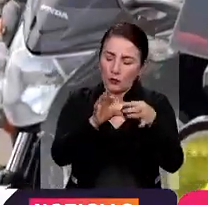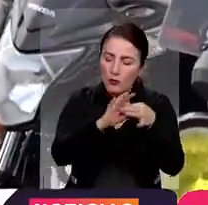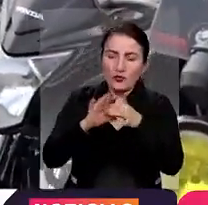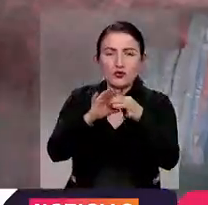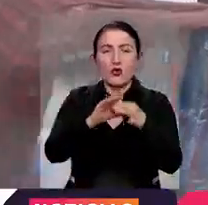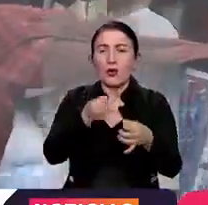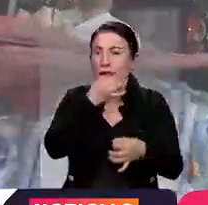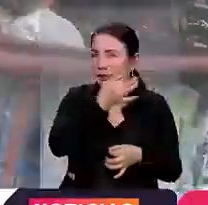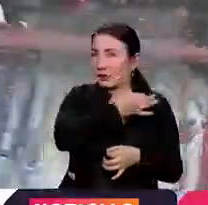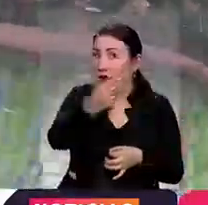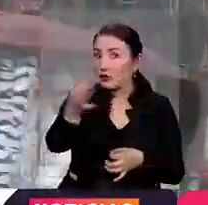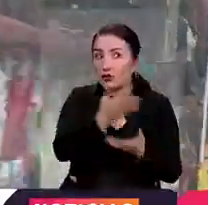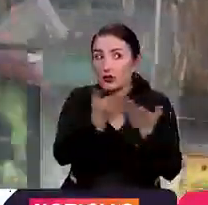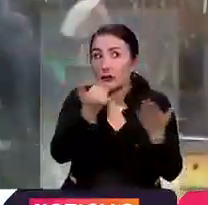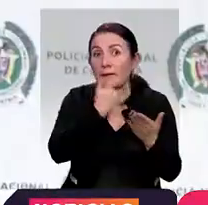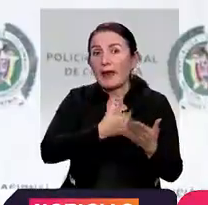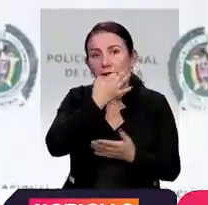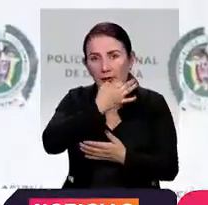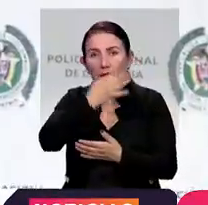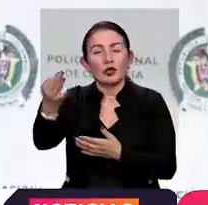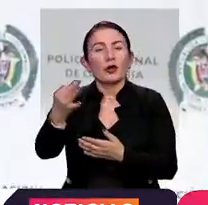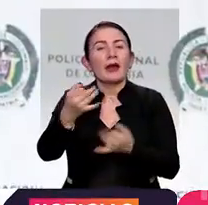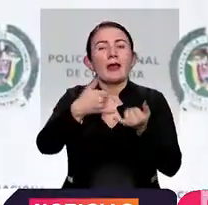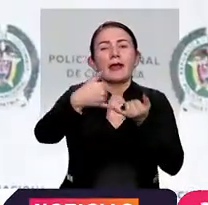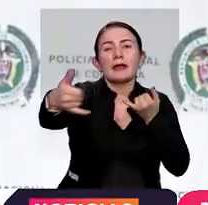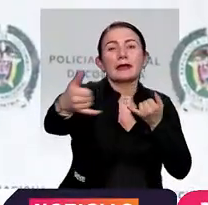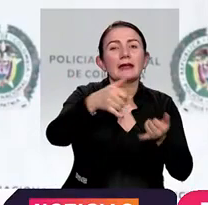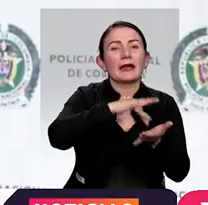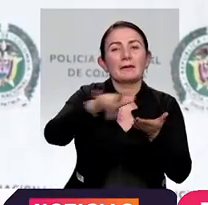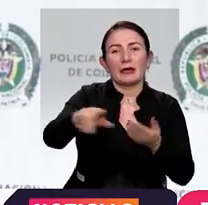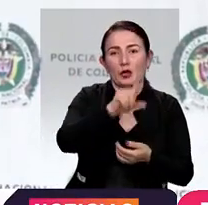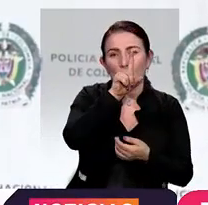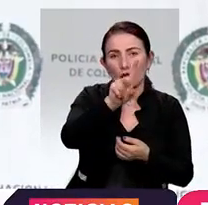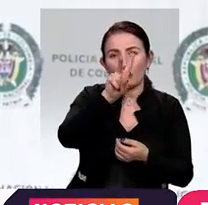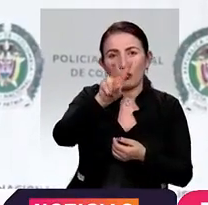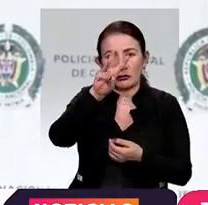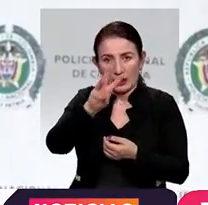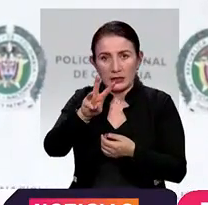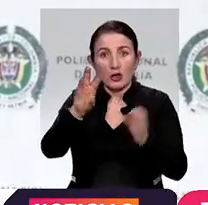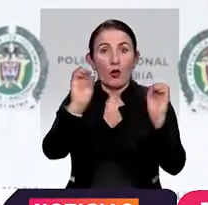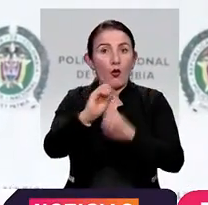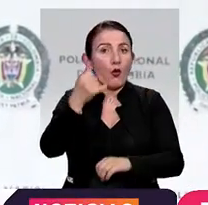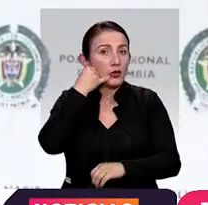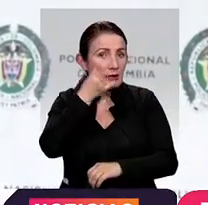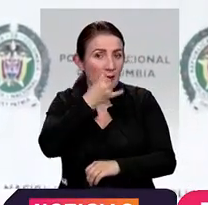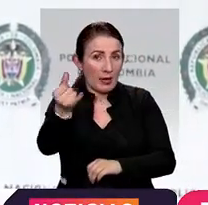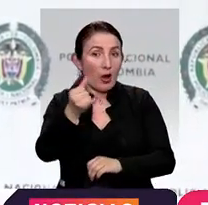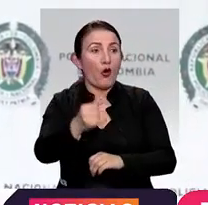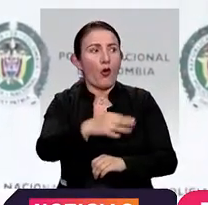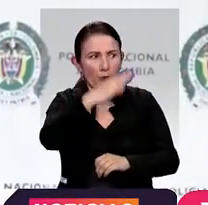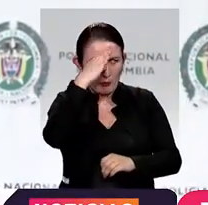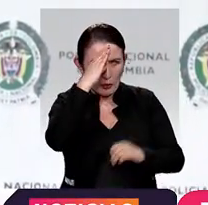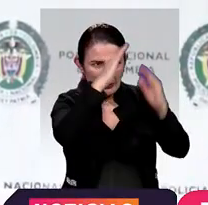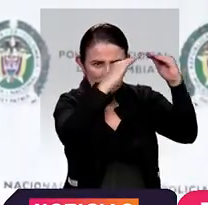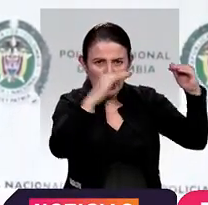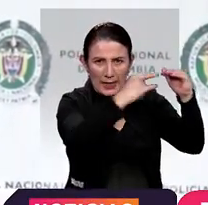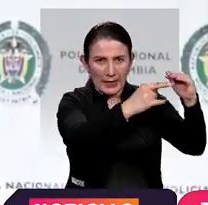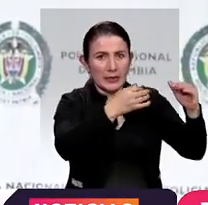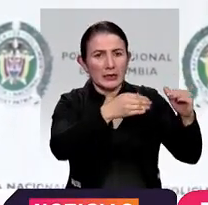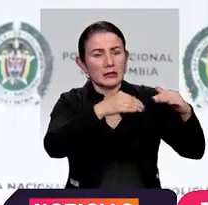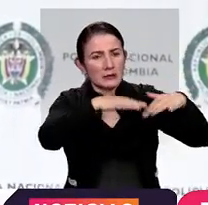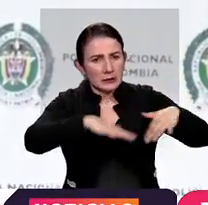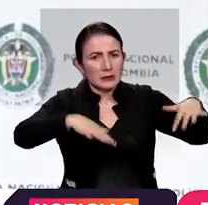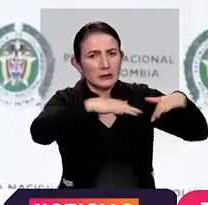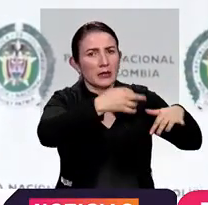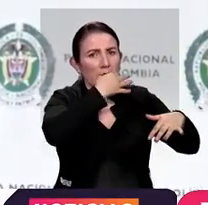que denuncie cualquier novedad. Mediante la línea de atención de emergencias 123 o en las estaciones de policía tenemos nuestra sala de denuncias, la